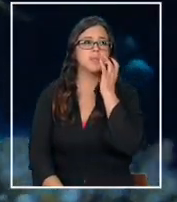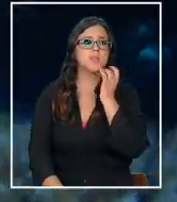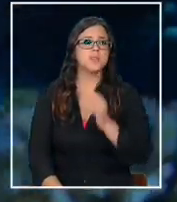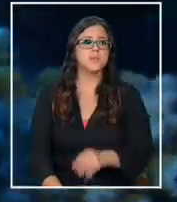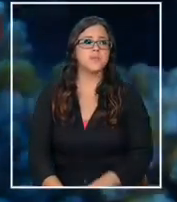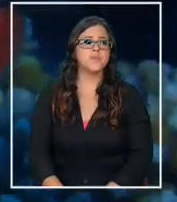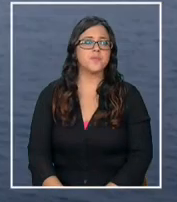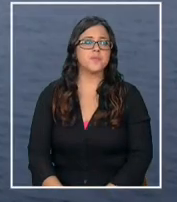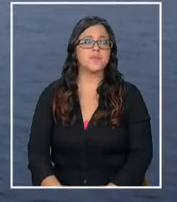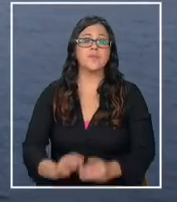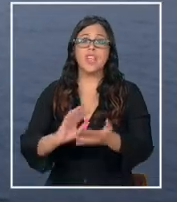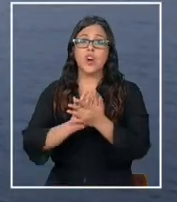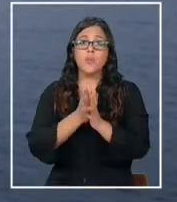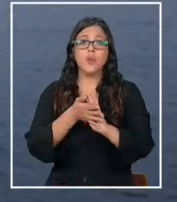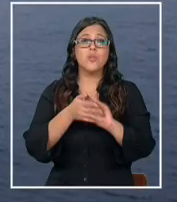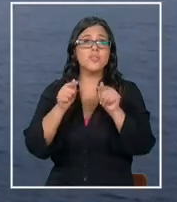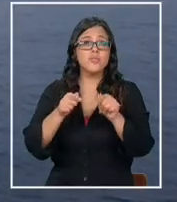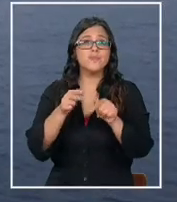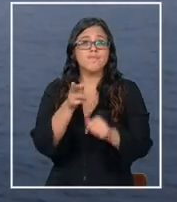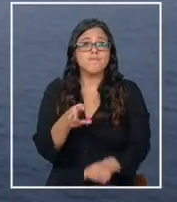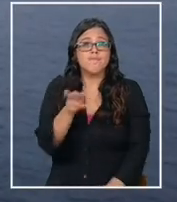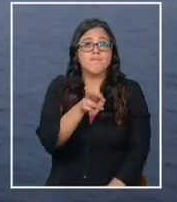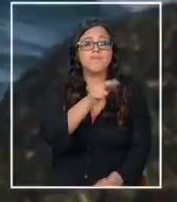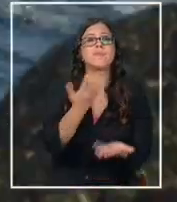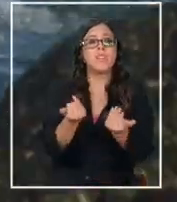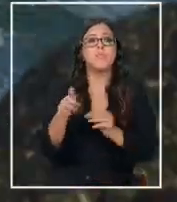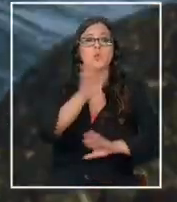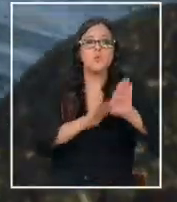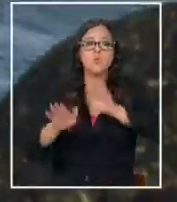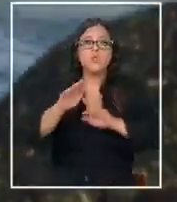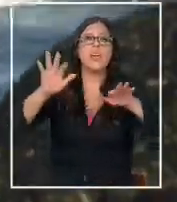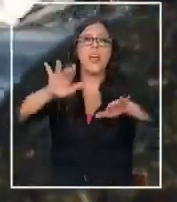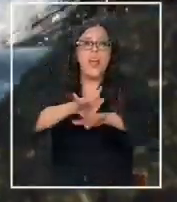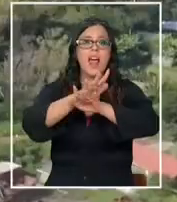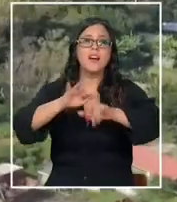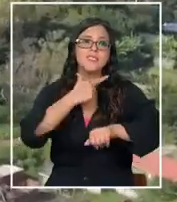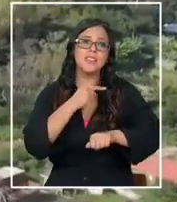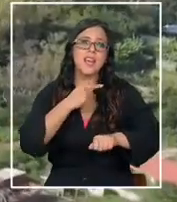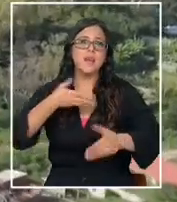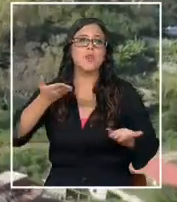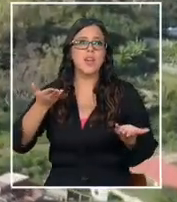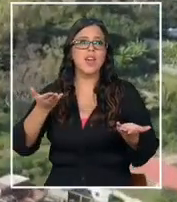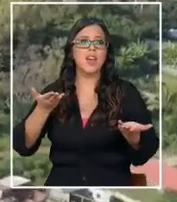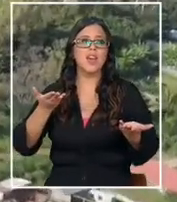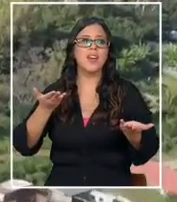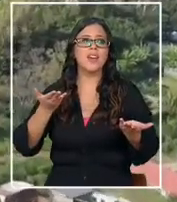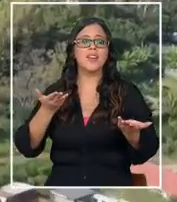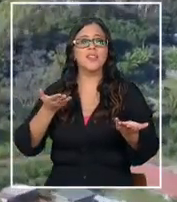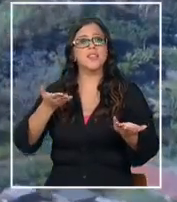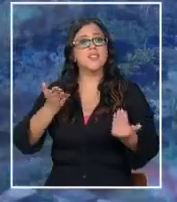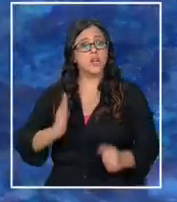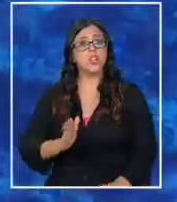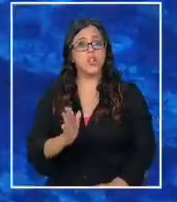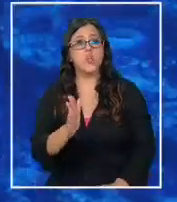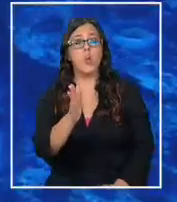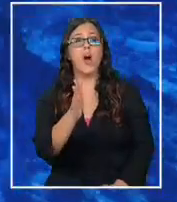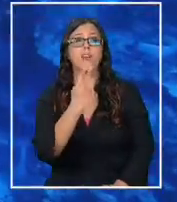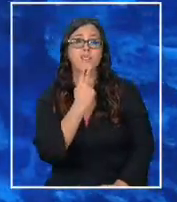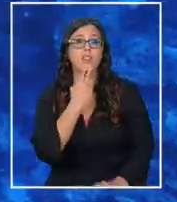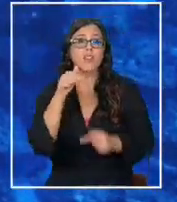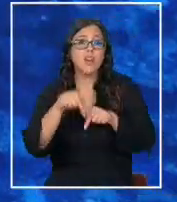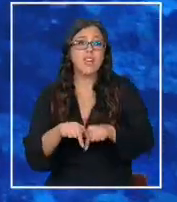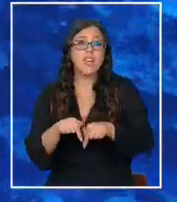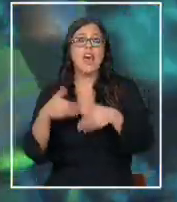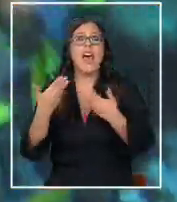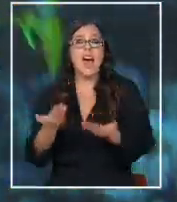Como todo en un sistema recíproco, necesitamos proteger el océano si queremos conservar nuestra propia especie. Es hora